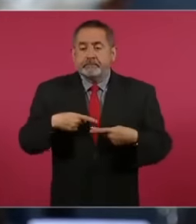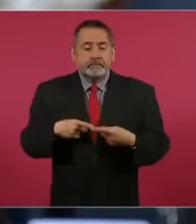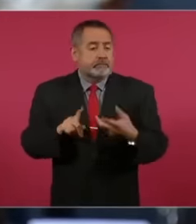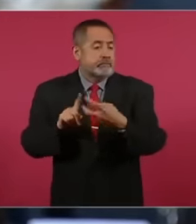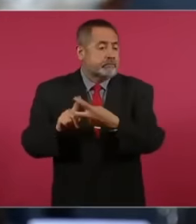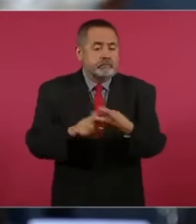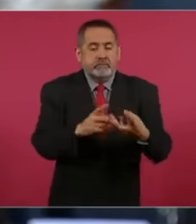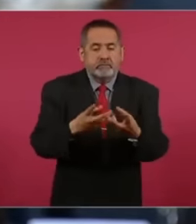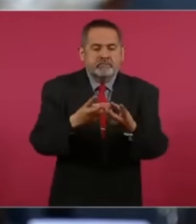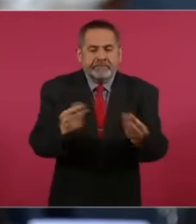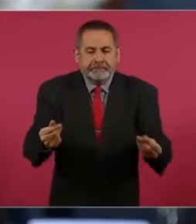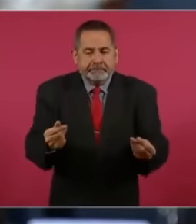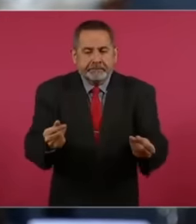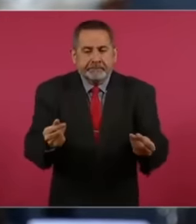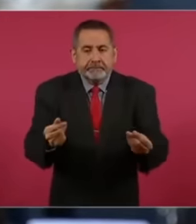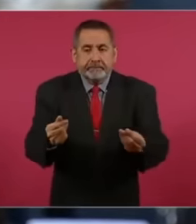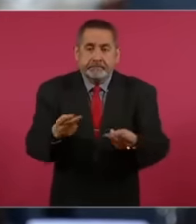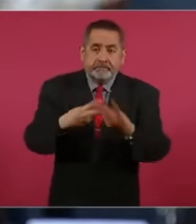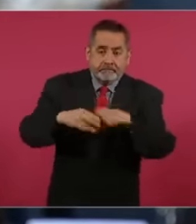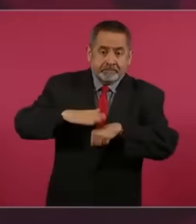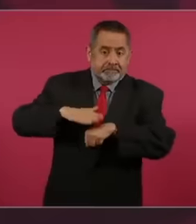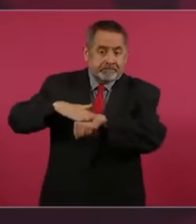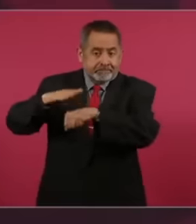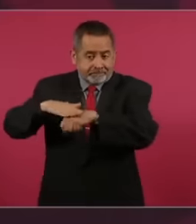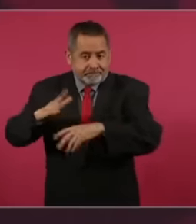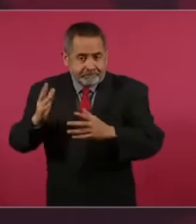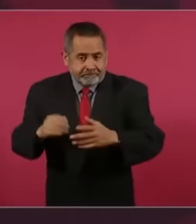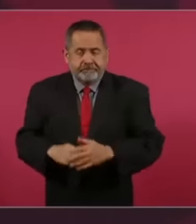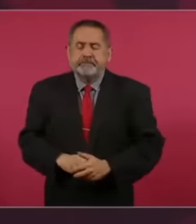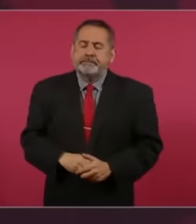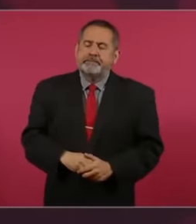desaparecidas, ¿hay un aumento? No,